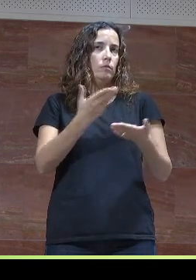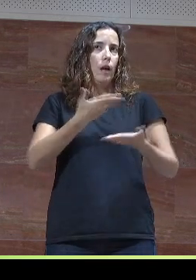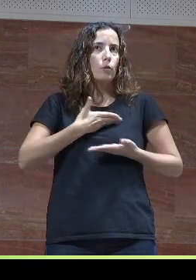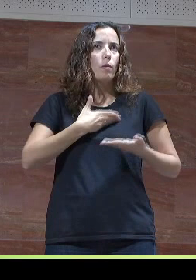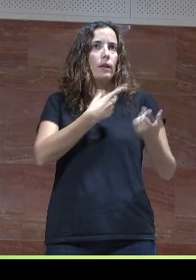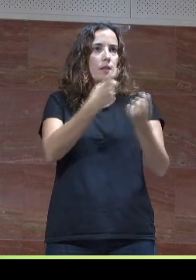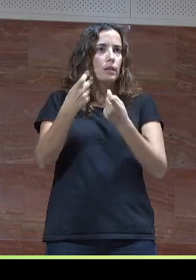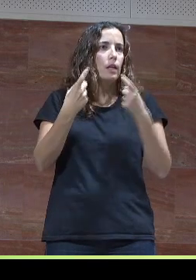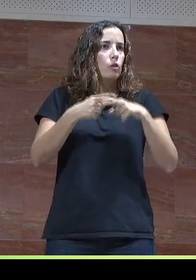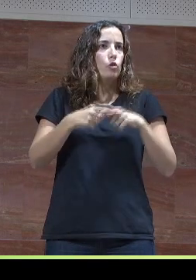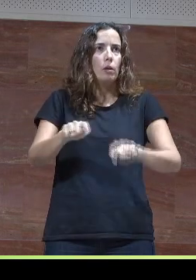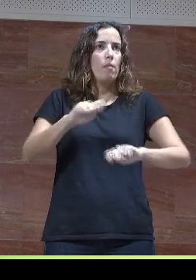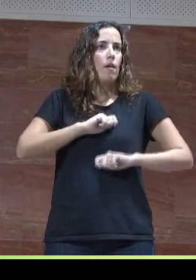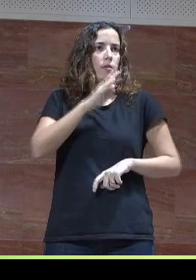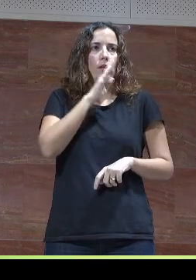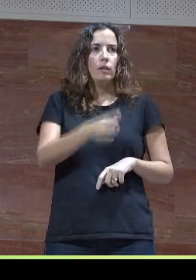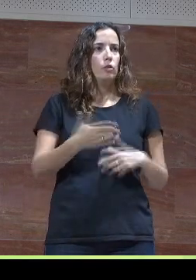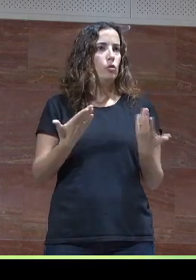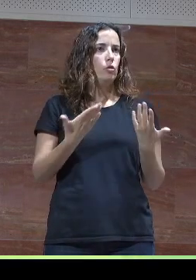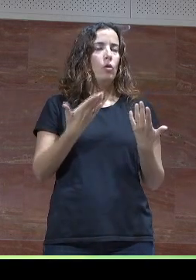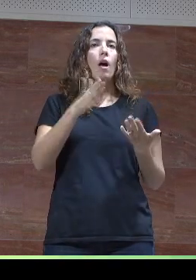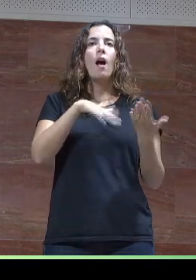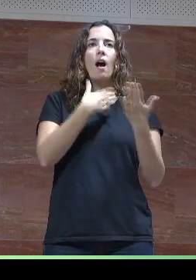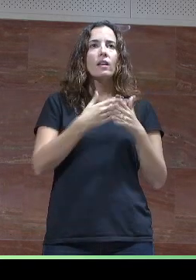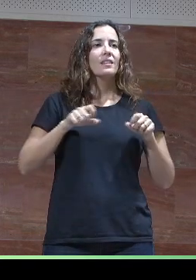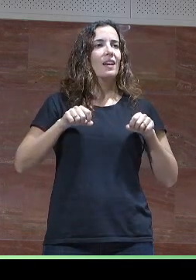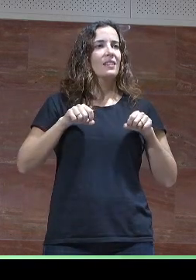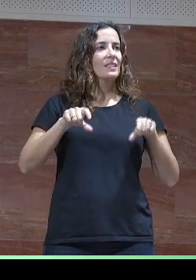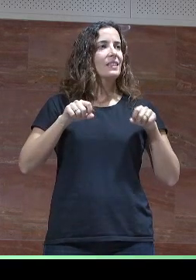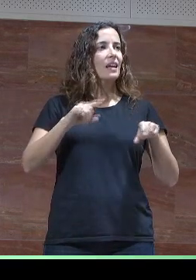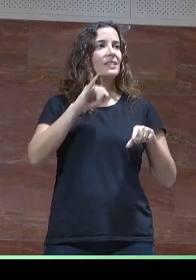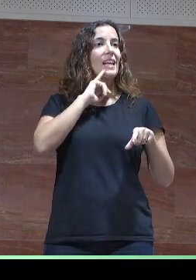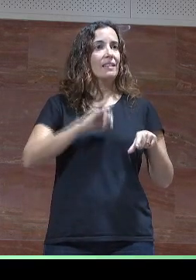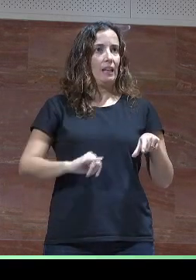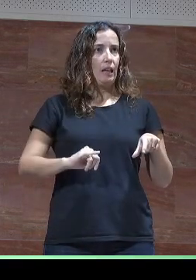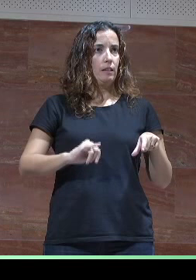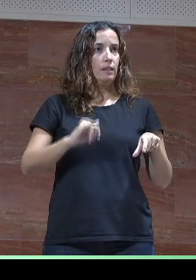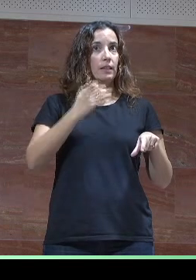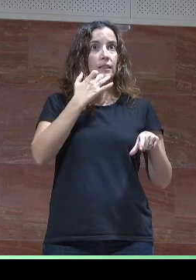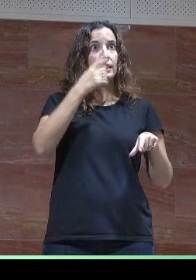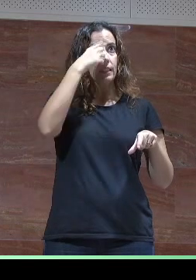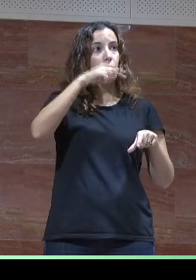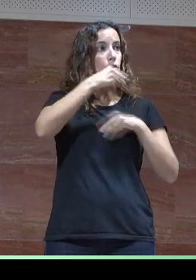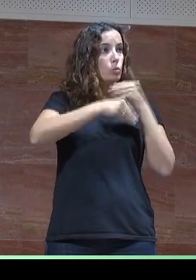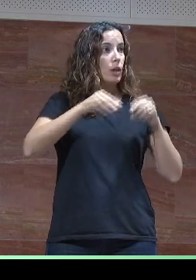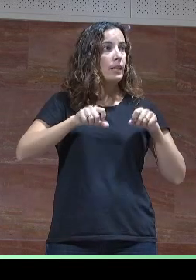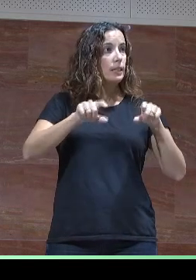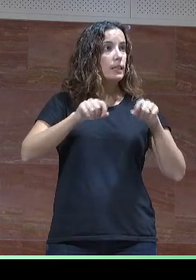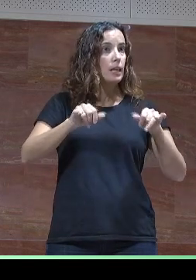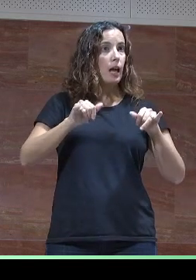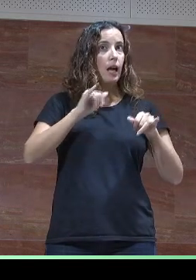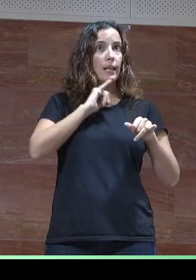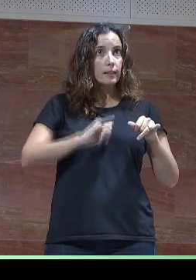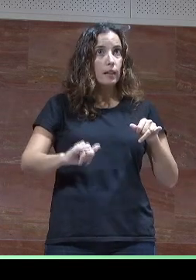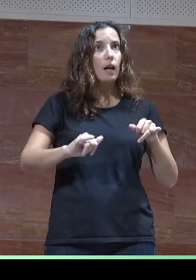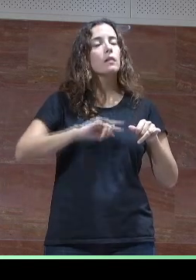necesarias, incluso silla de ruedas eléctricas, si tú eres capaz de maniobrar con eso. Eso, digamos, es que hay